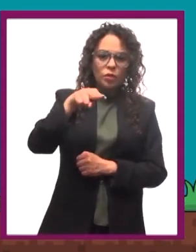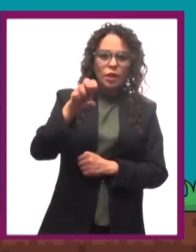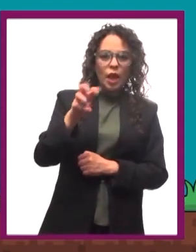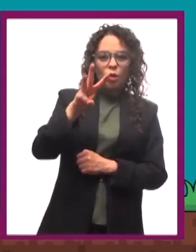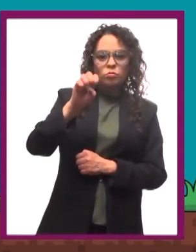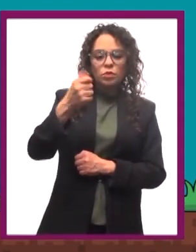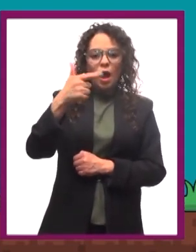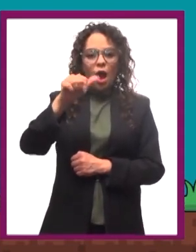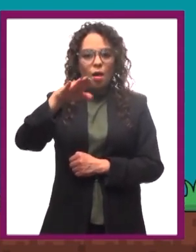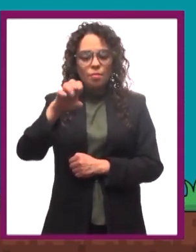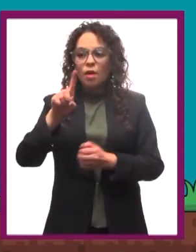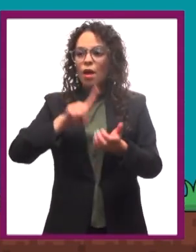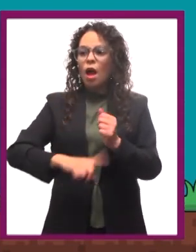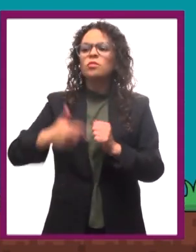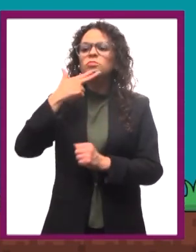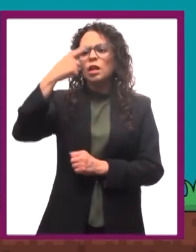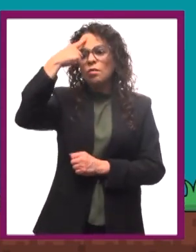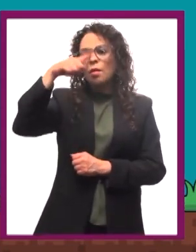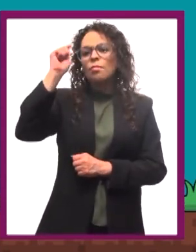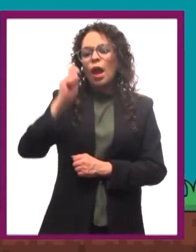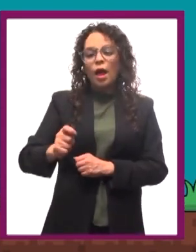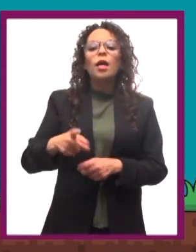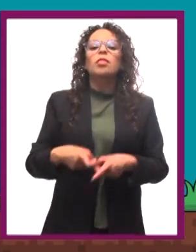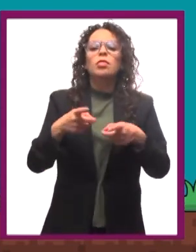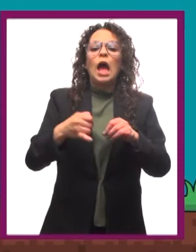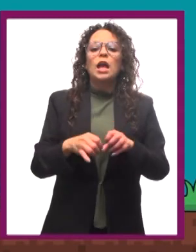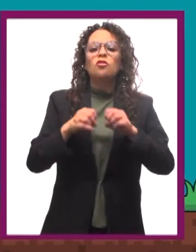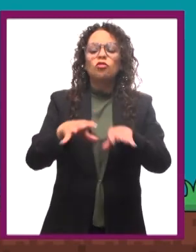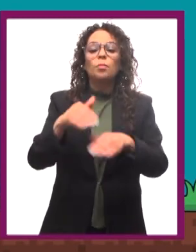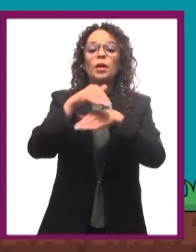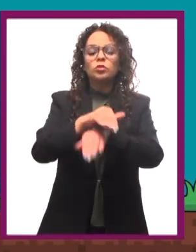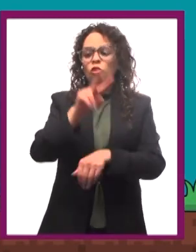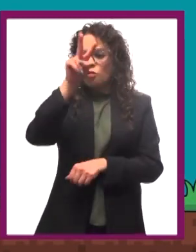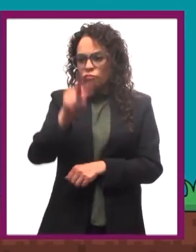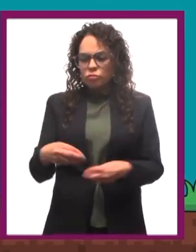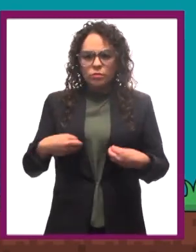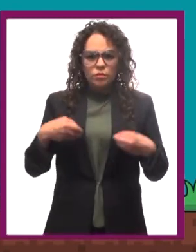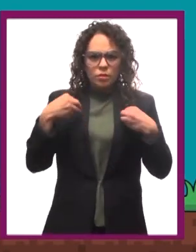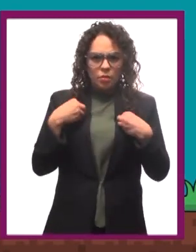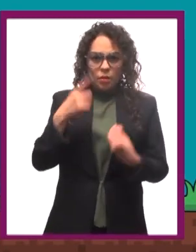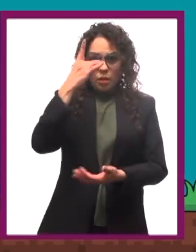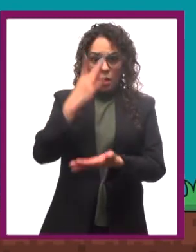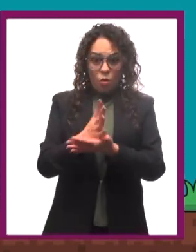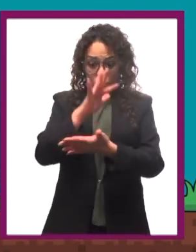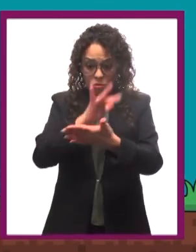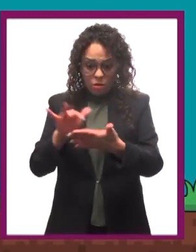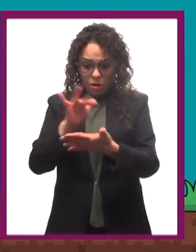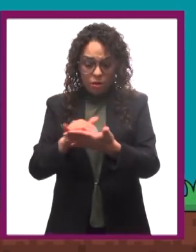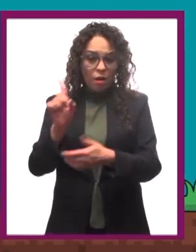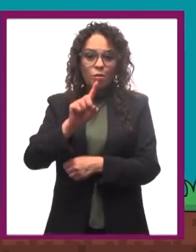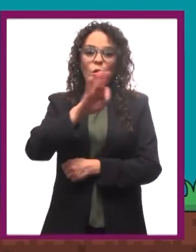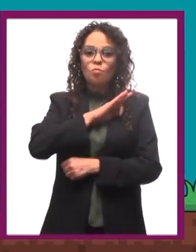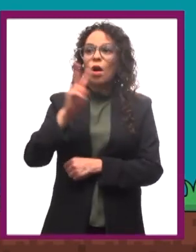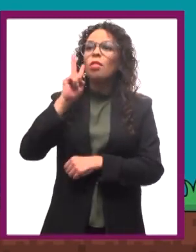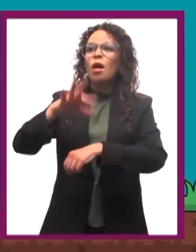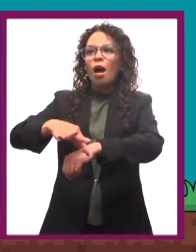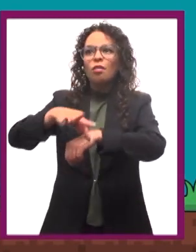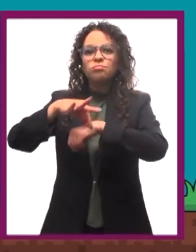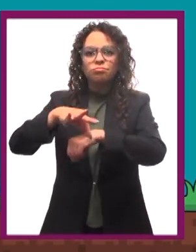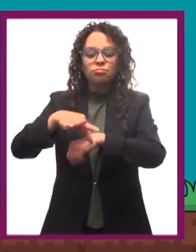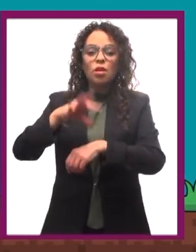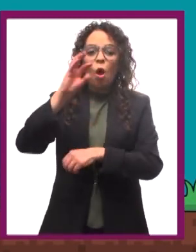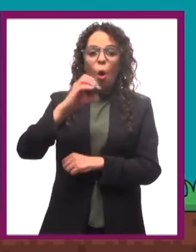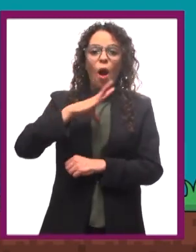juegos que son news games también, que son juegos que sirven para informar sobre la realidad, donde no solo estamos leyendo lo que pasó, sino que podemos vivirlo en